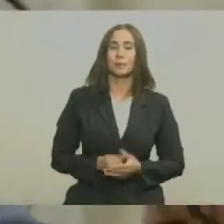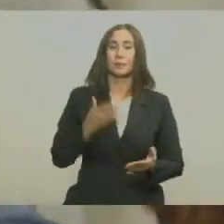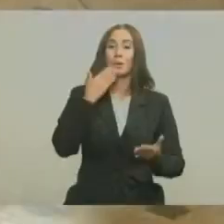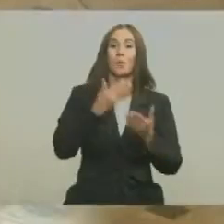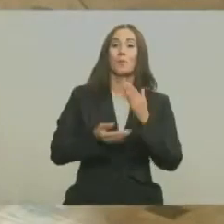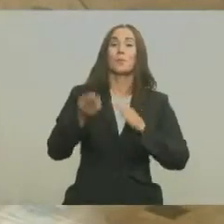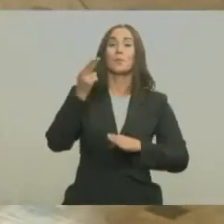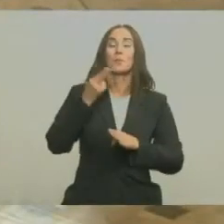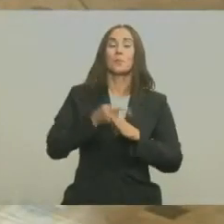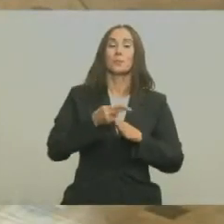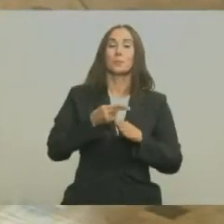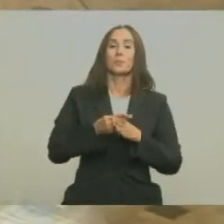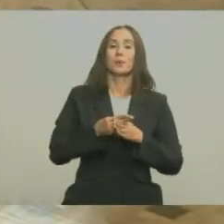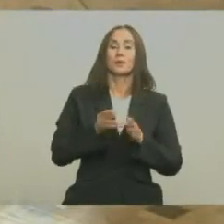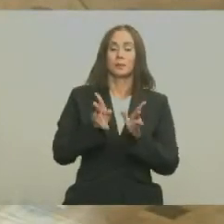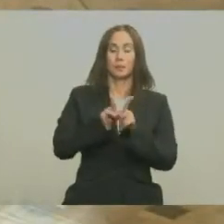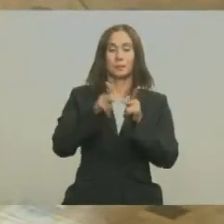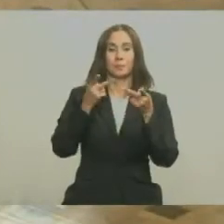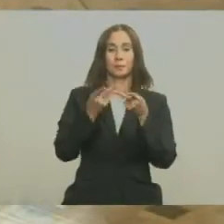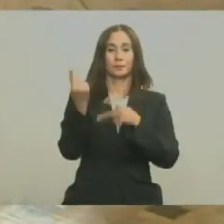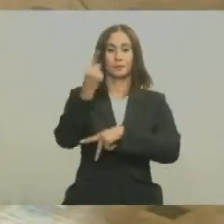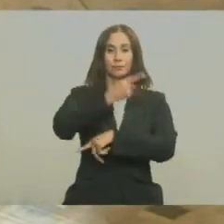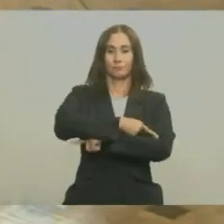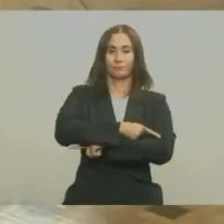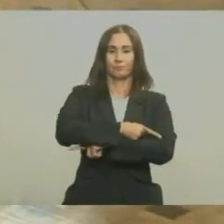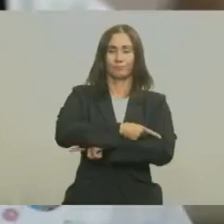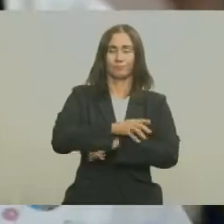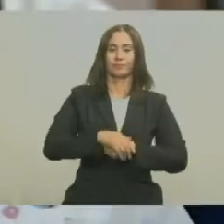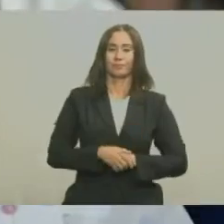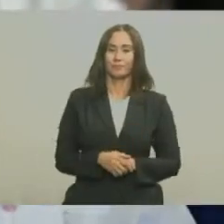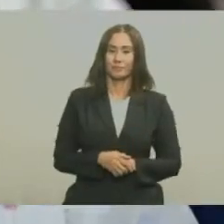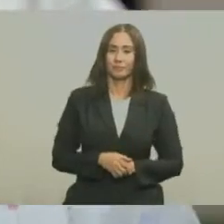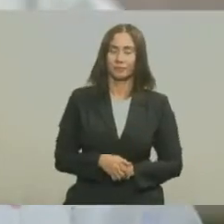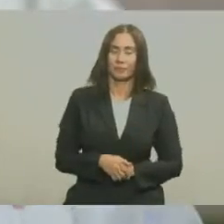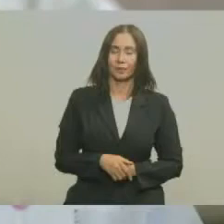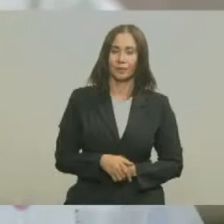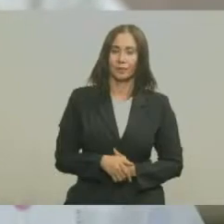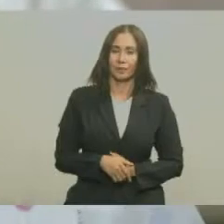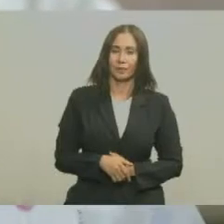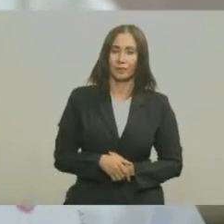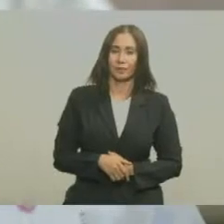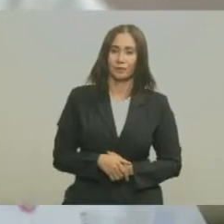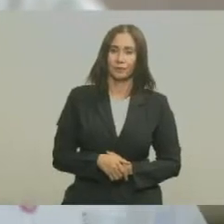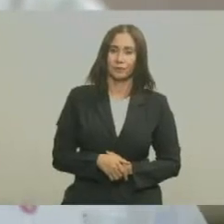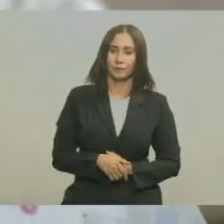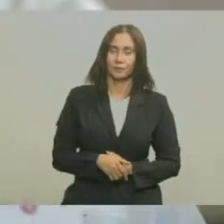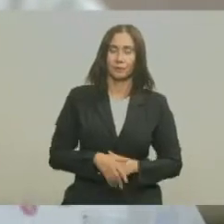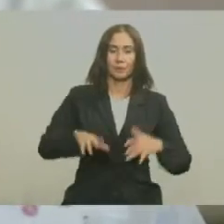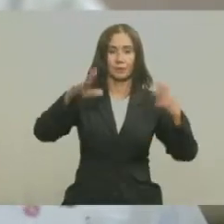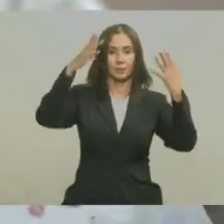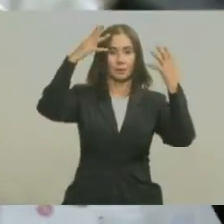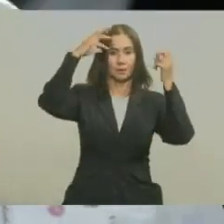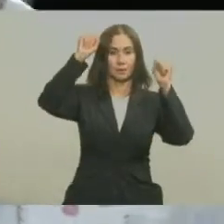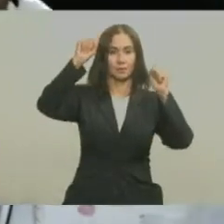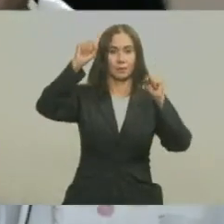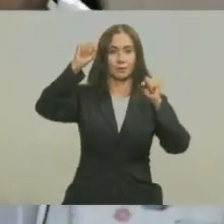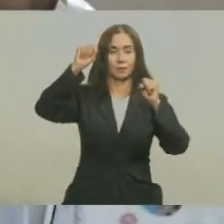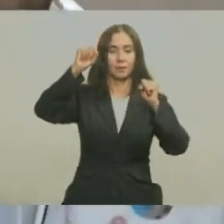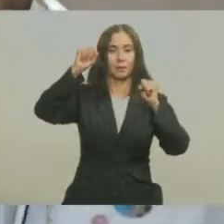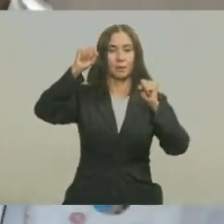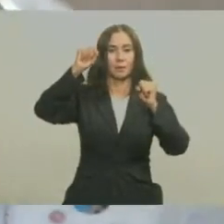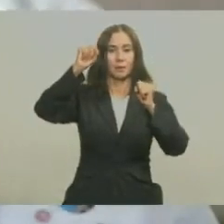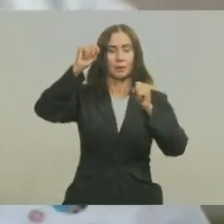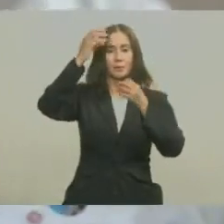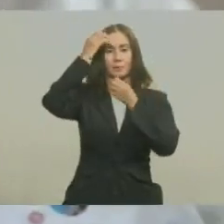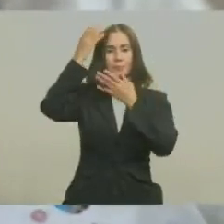Buenas tardes, Joan Vargas, del periódico El Día. Señor presidente, ¿qué información maneja o qué está haciendo el gobierno